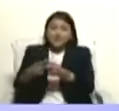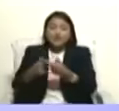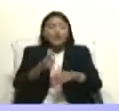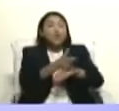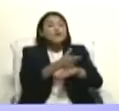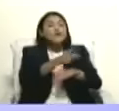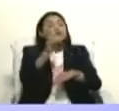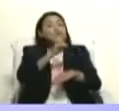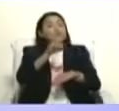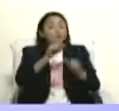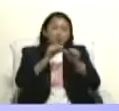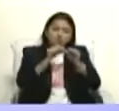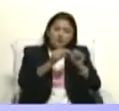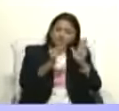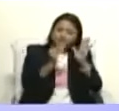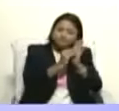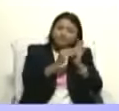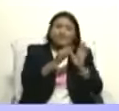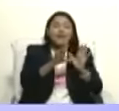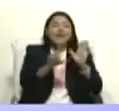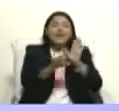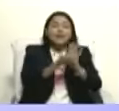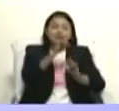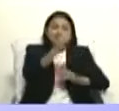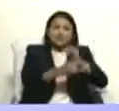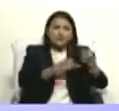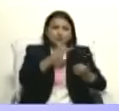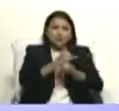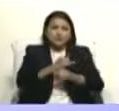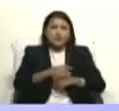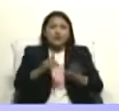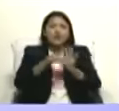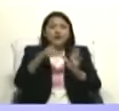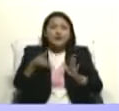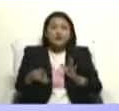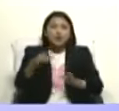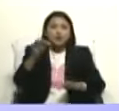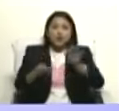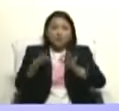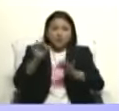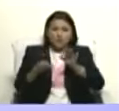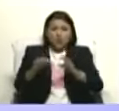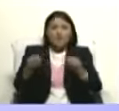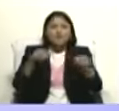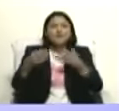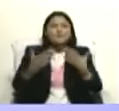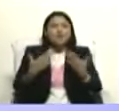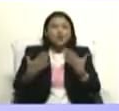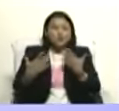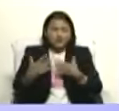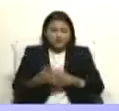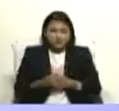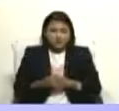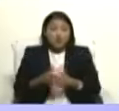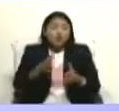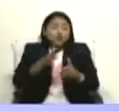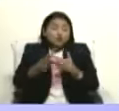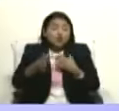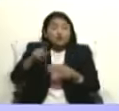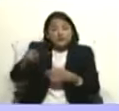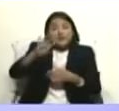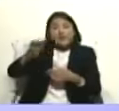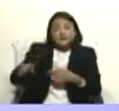bolivariano continuará pegado a la legalidad internacional, a los derechos jurídicos, diplomáticos en torno al territorio